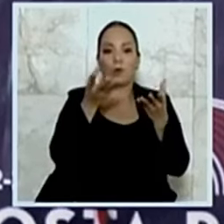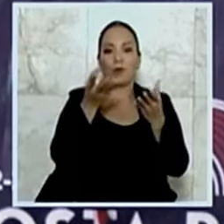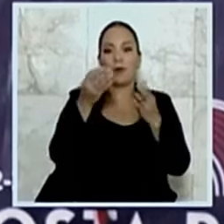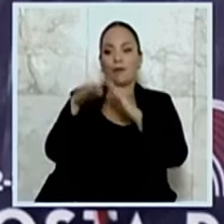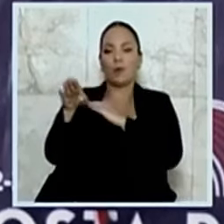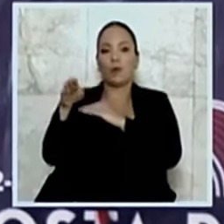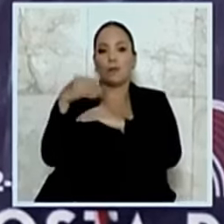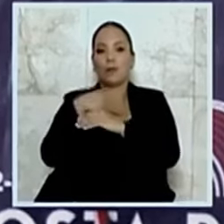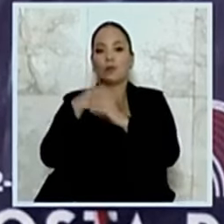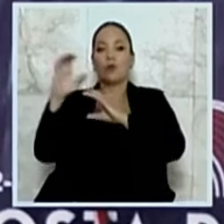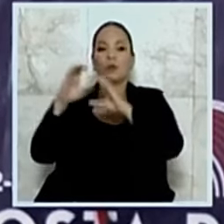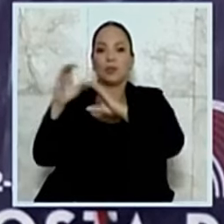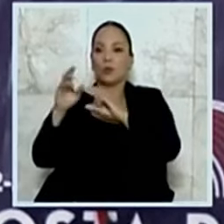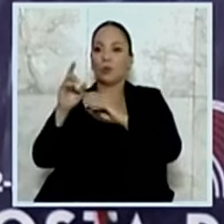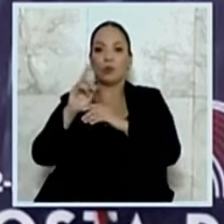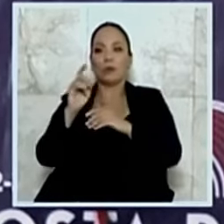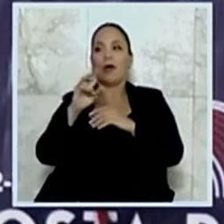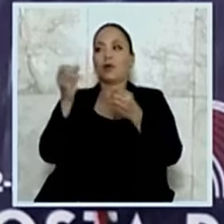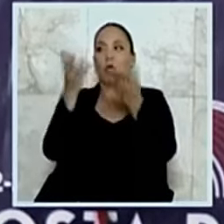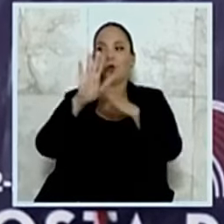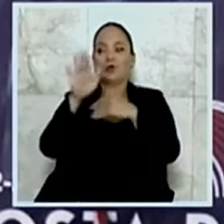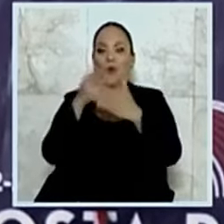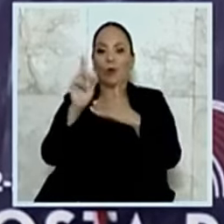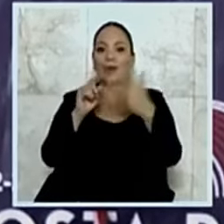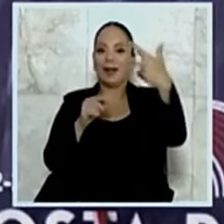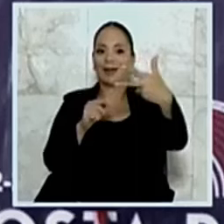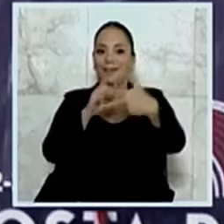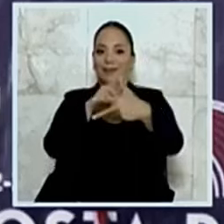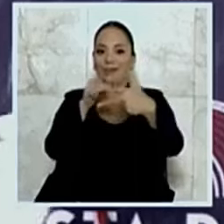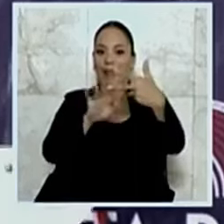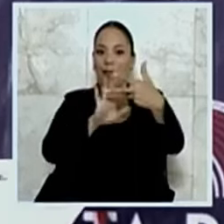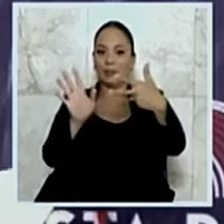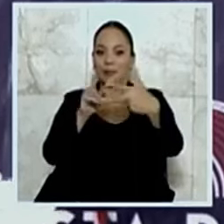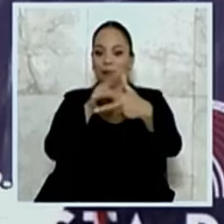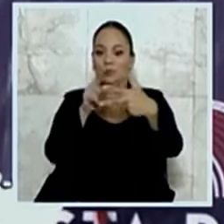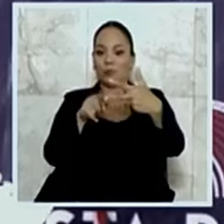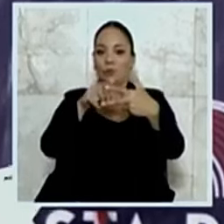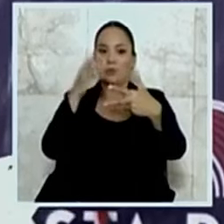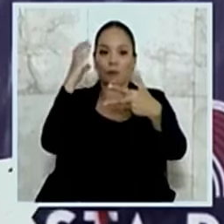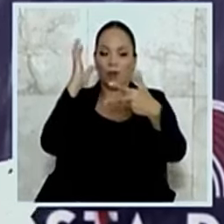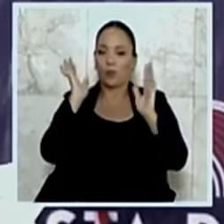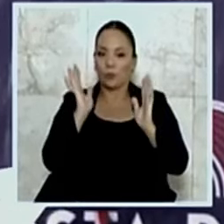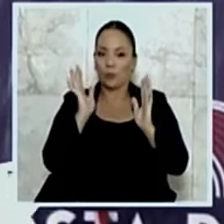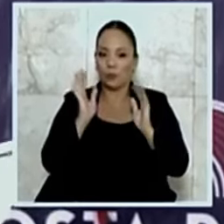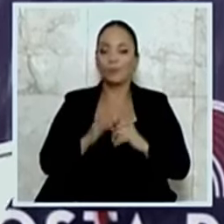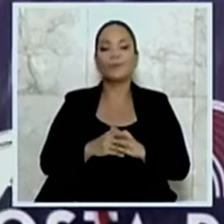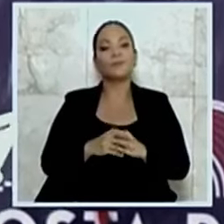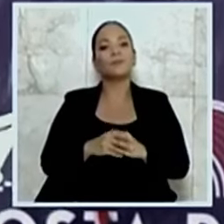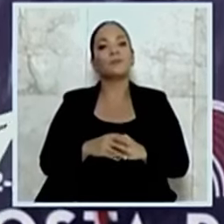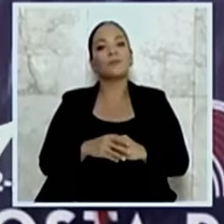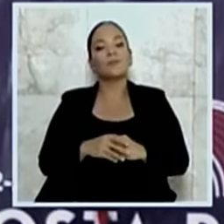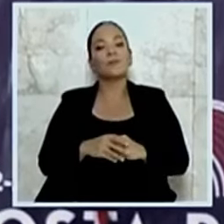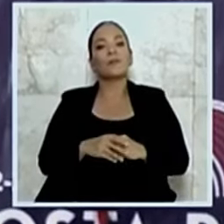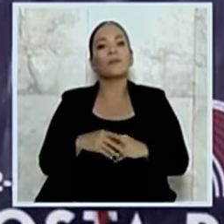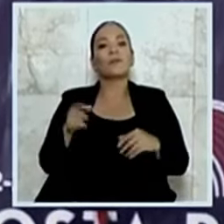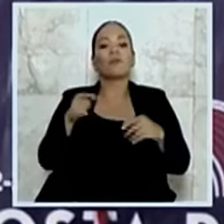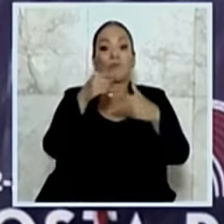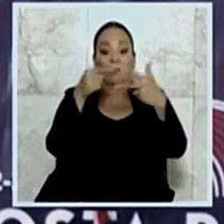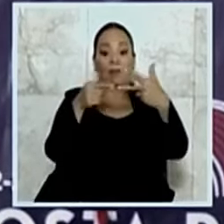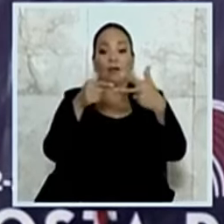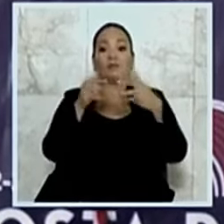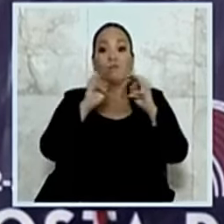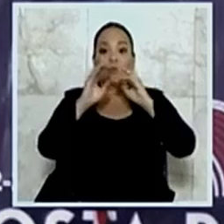Esto es una nota que envía a la oficina de prensa del Ministerio Público, a los medios de prensa. No, a los medios de prensa no. No, a esos